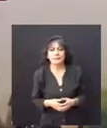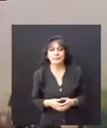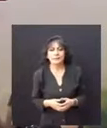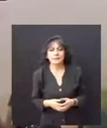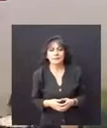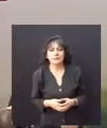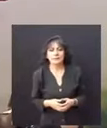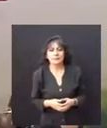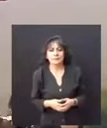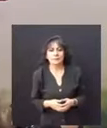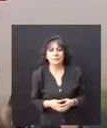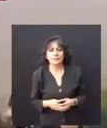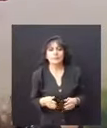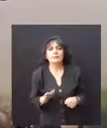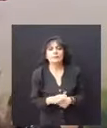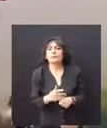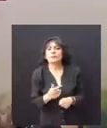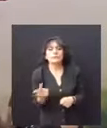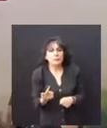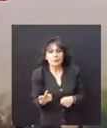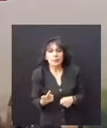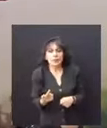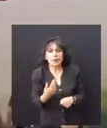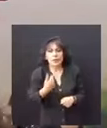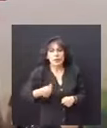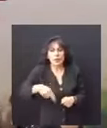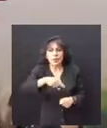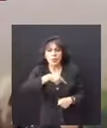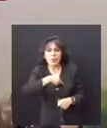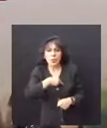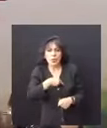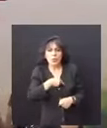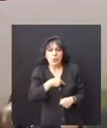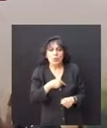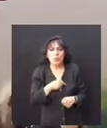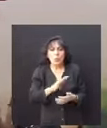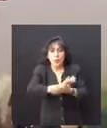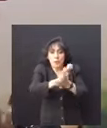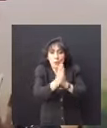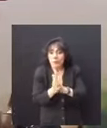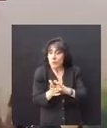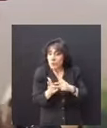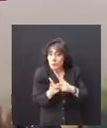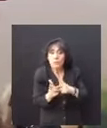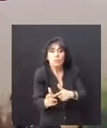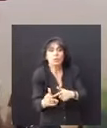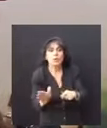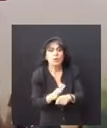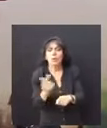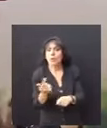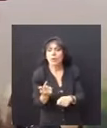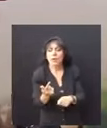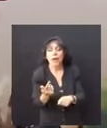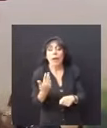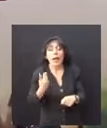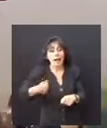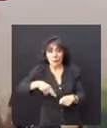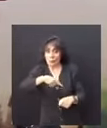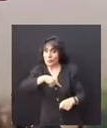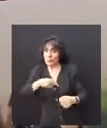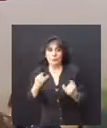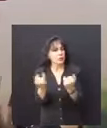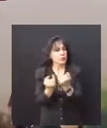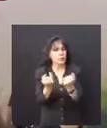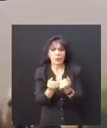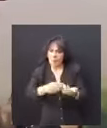¿Por qué hablamos de la continuidad de la transformación? Pues porque vamos a gobernar con los mismos